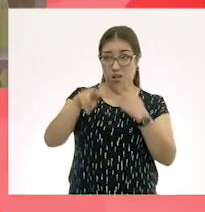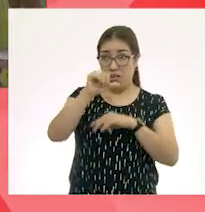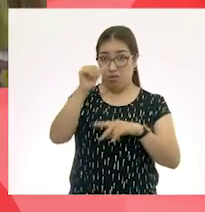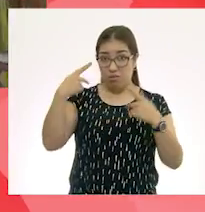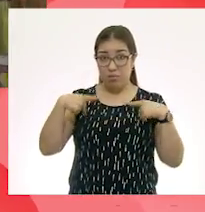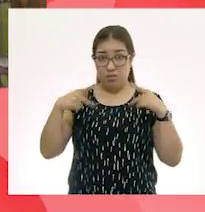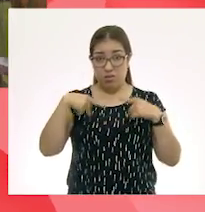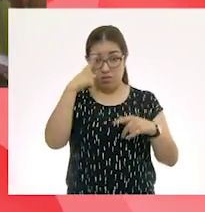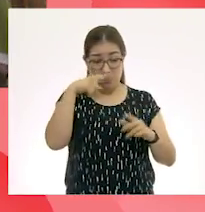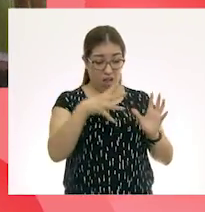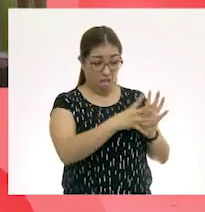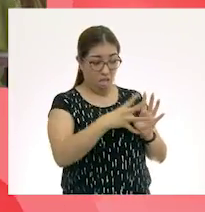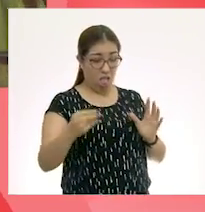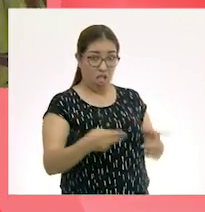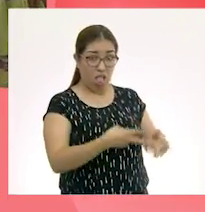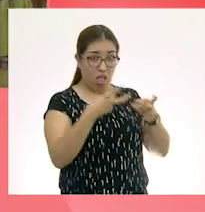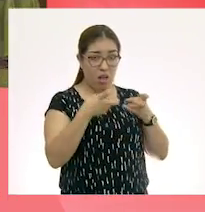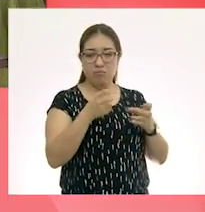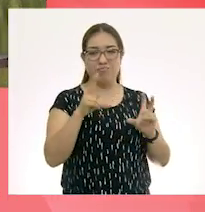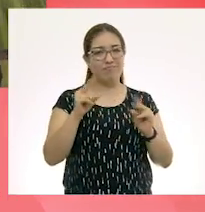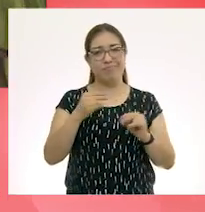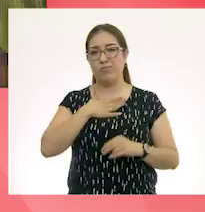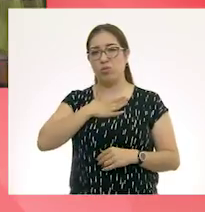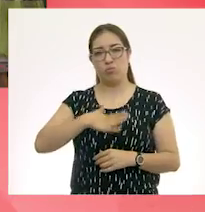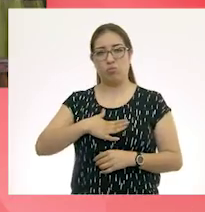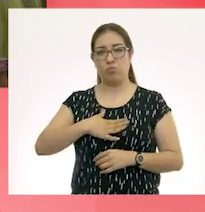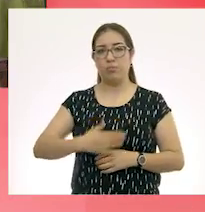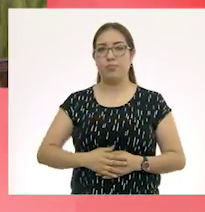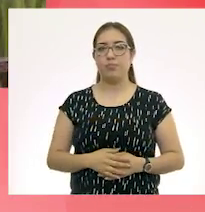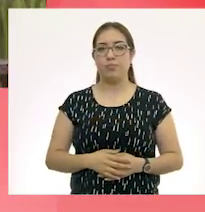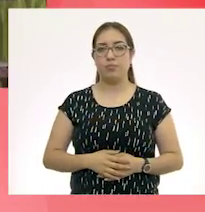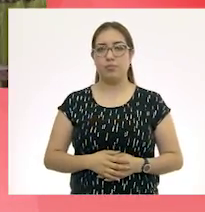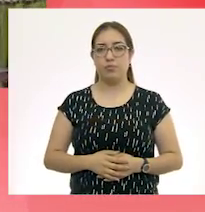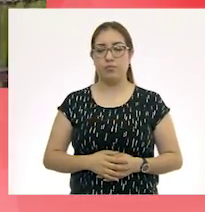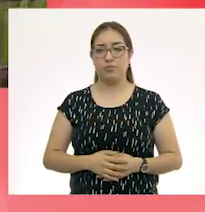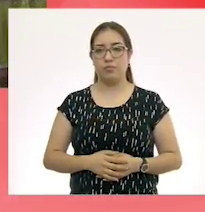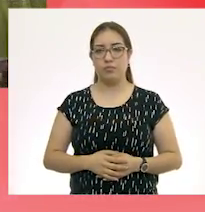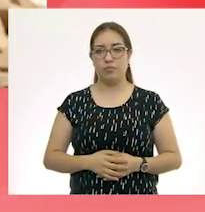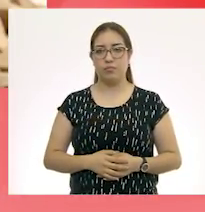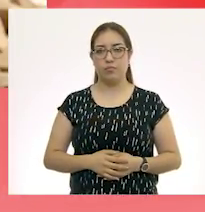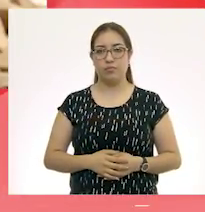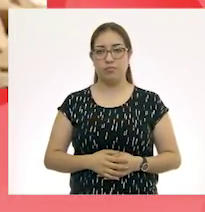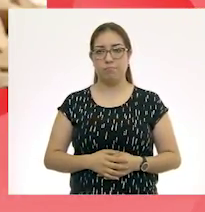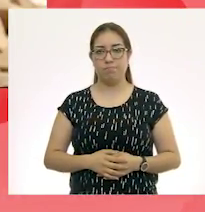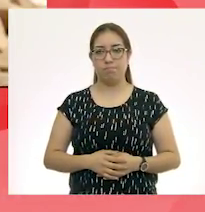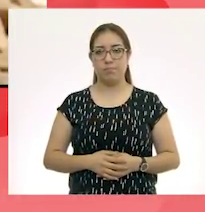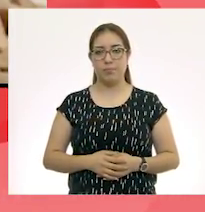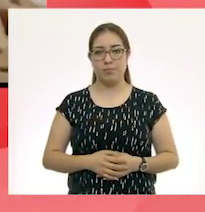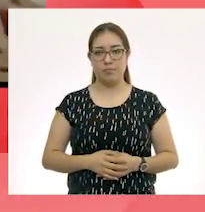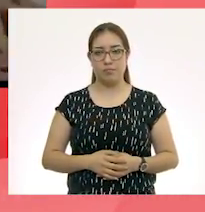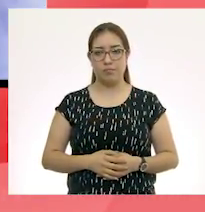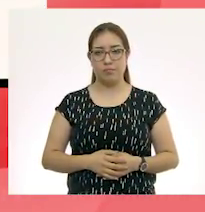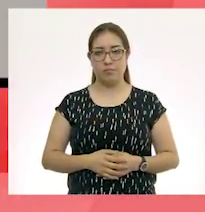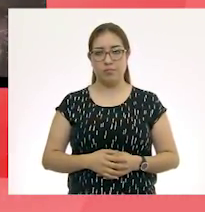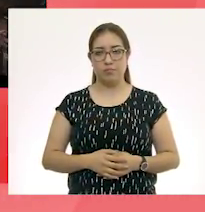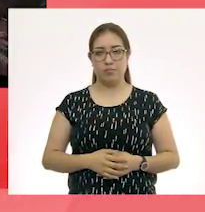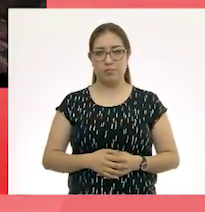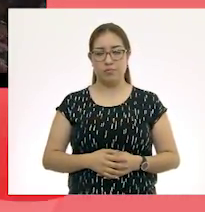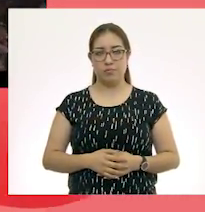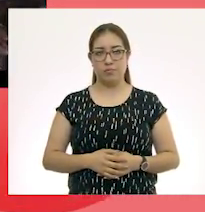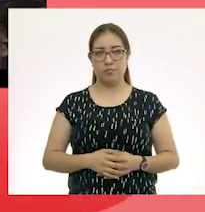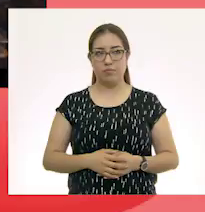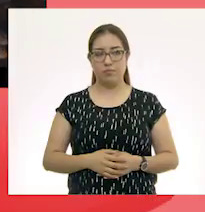daño te damos kangiri ne he hash que para pende no di pese de que cuan de qua